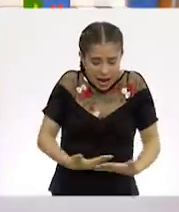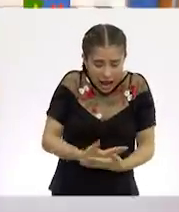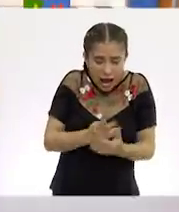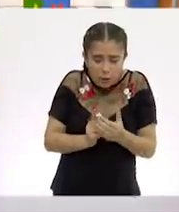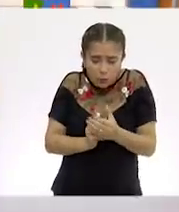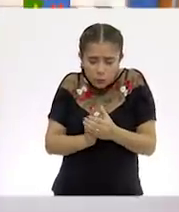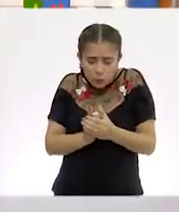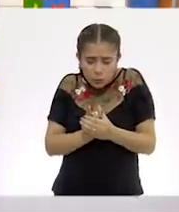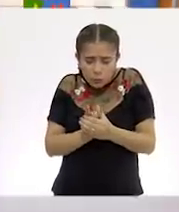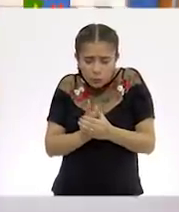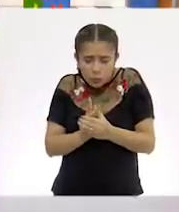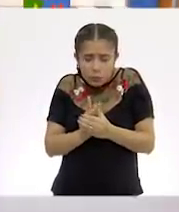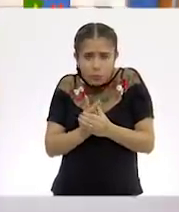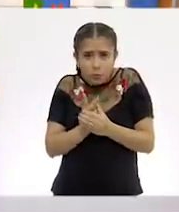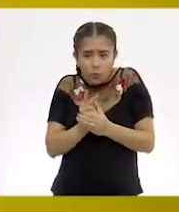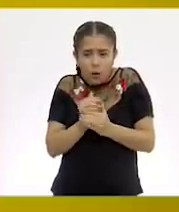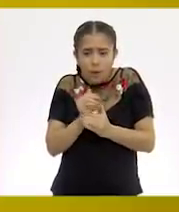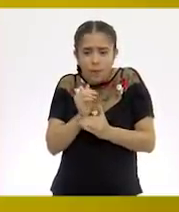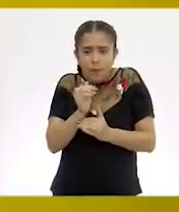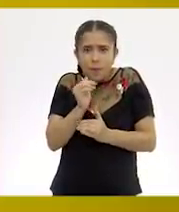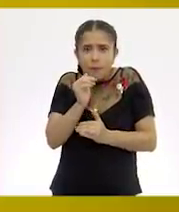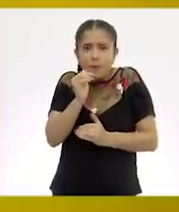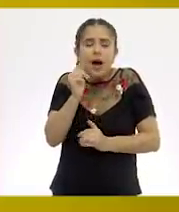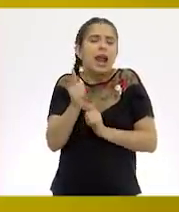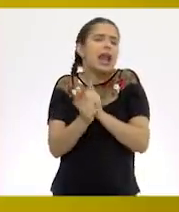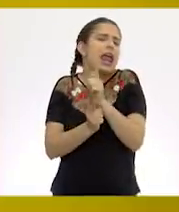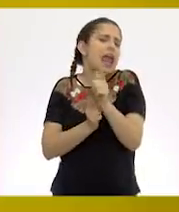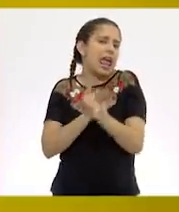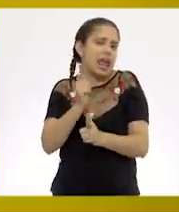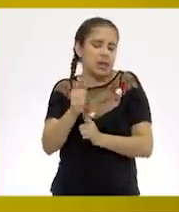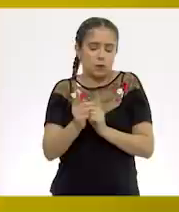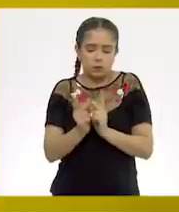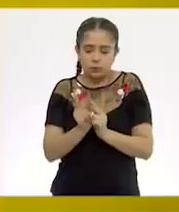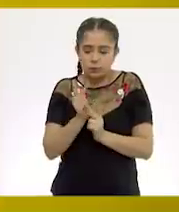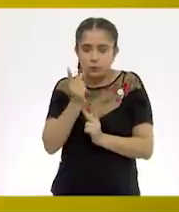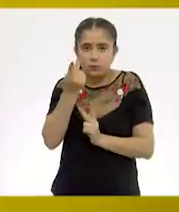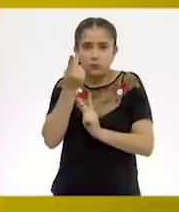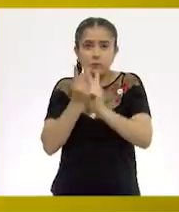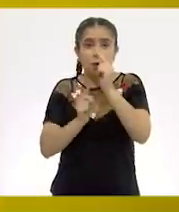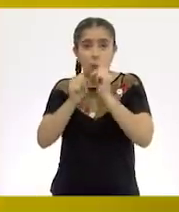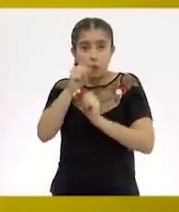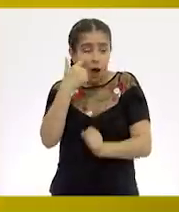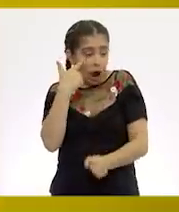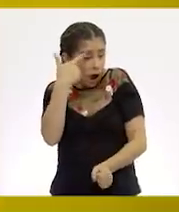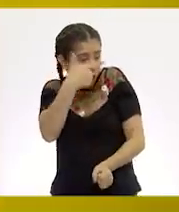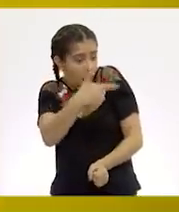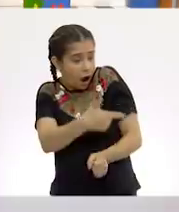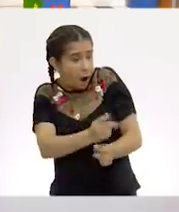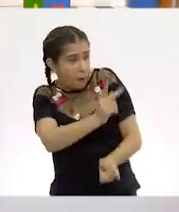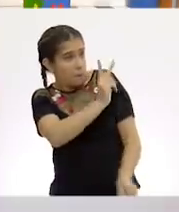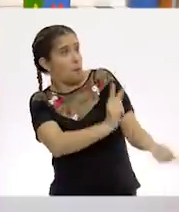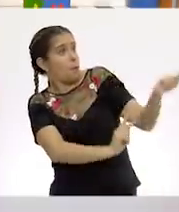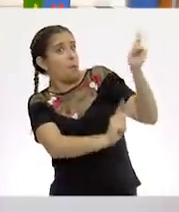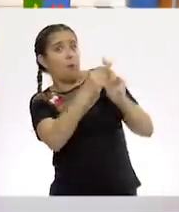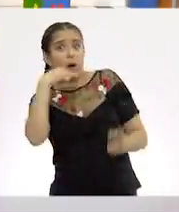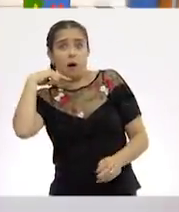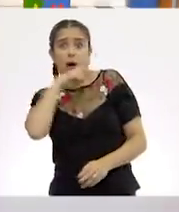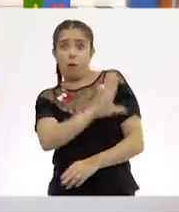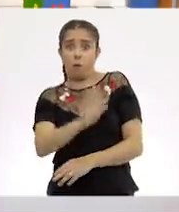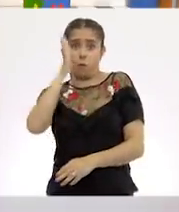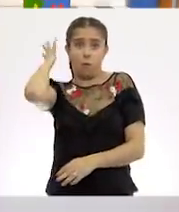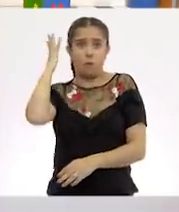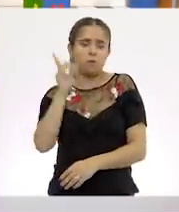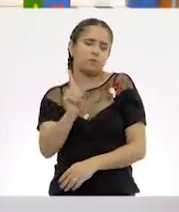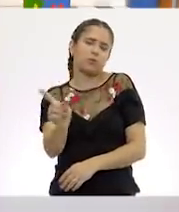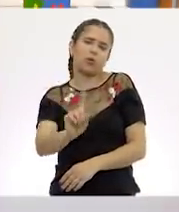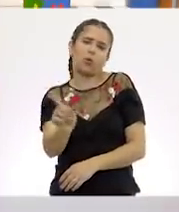es muy, muy, muy lento, demasiado lento. Difícilmente vamos a poder ver que una planta crezca hasta